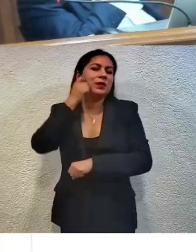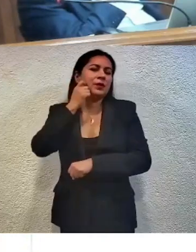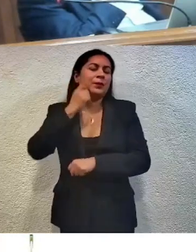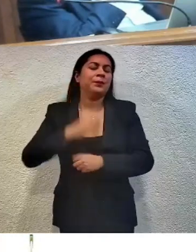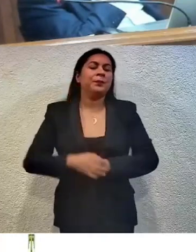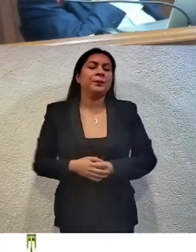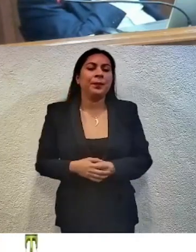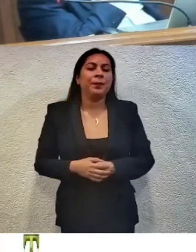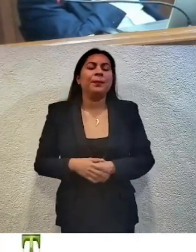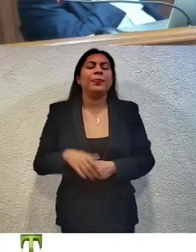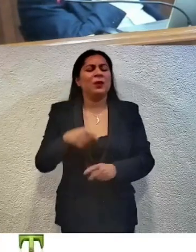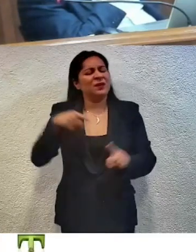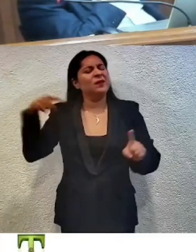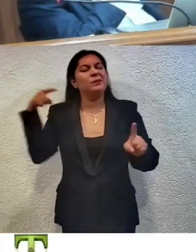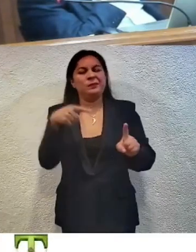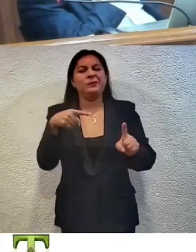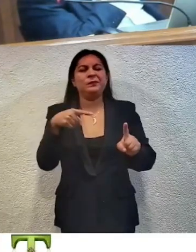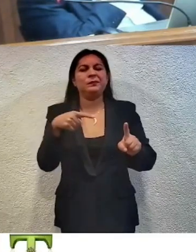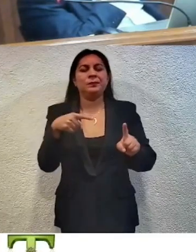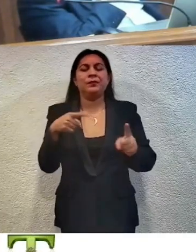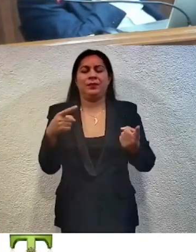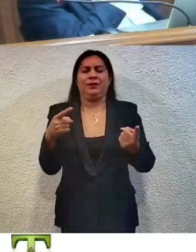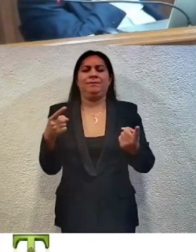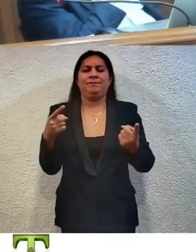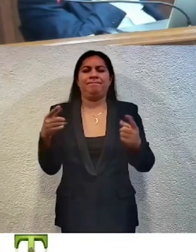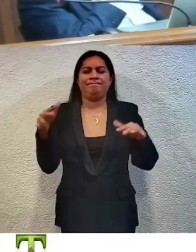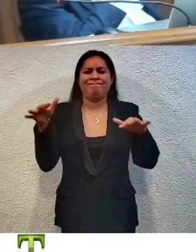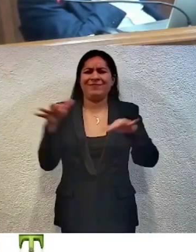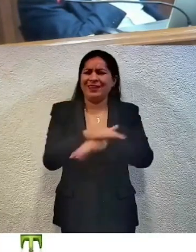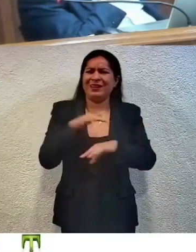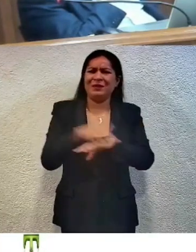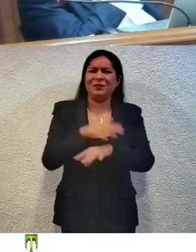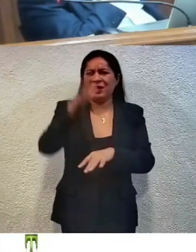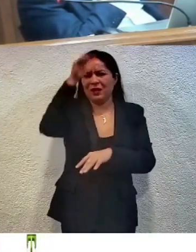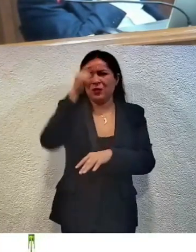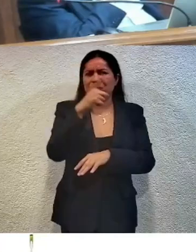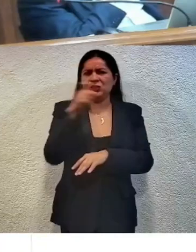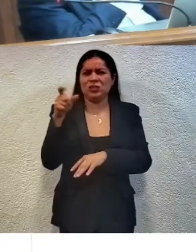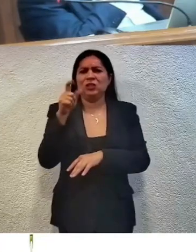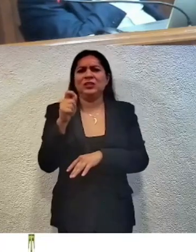Guerrero, con la finalidad de controvertir el Acuerdo